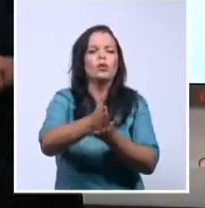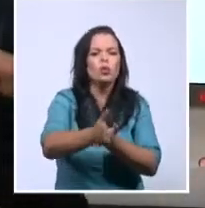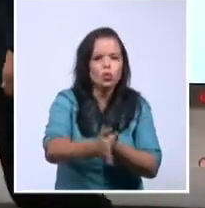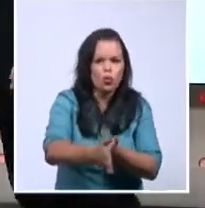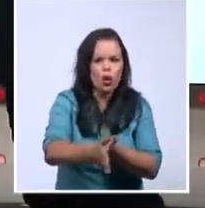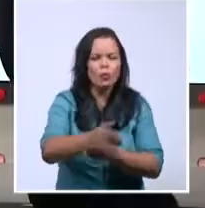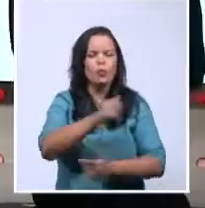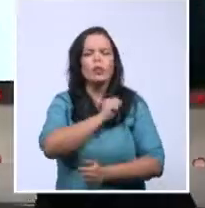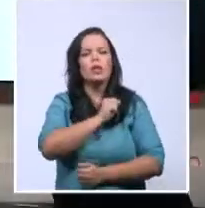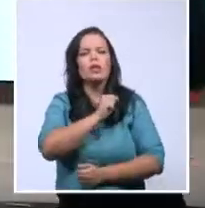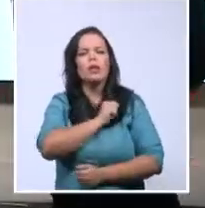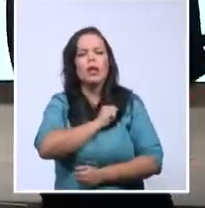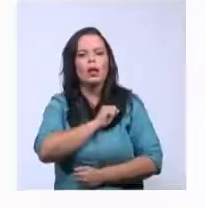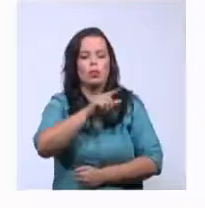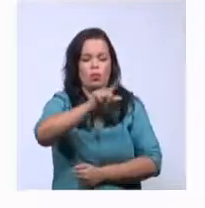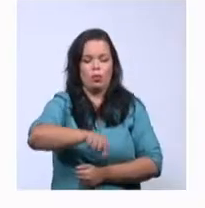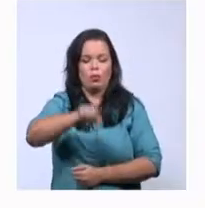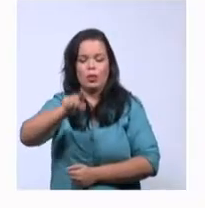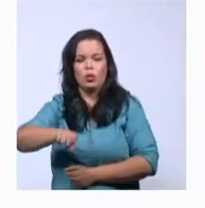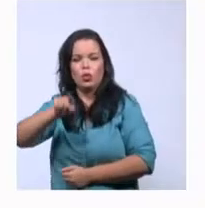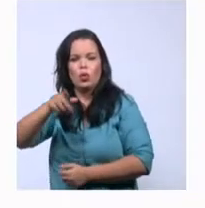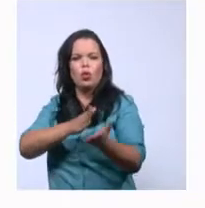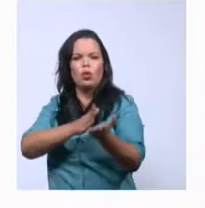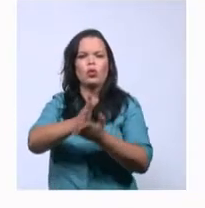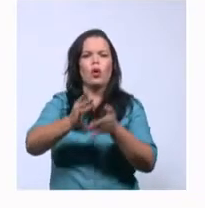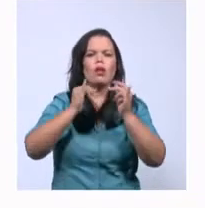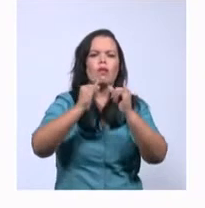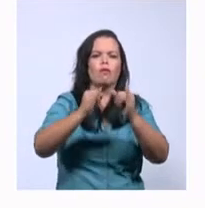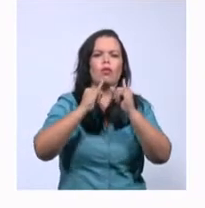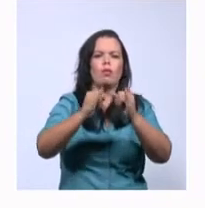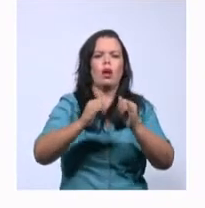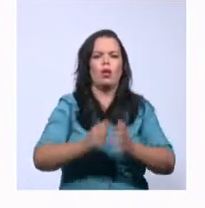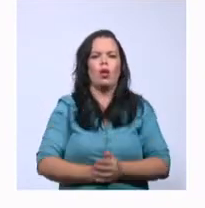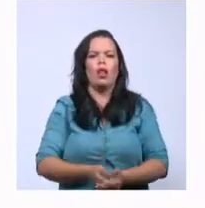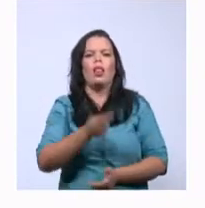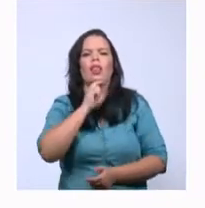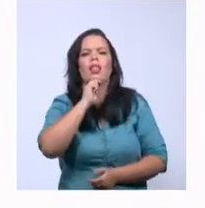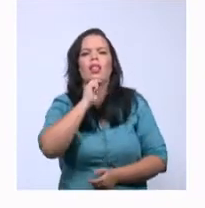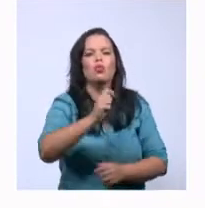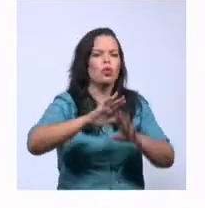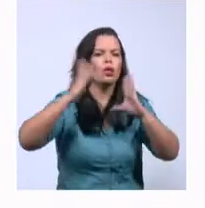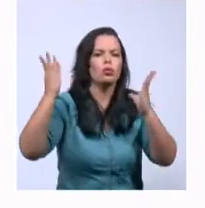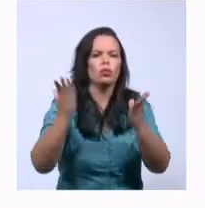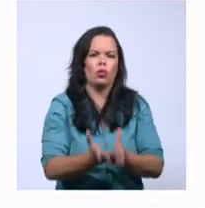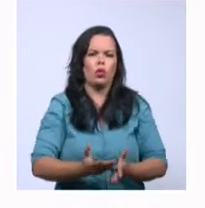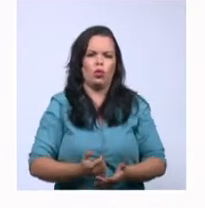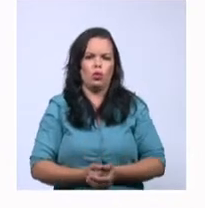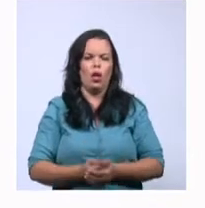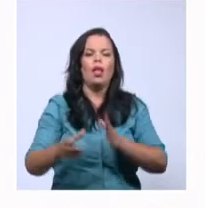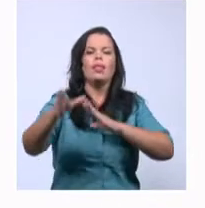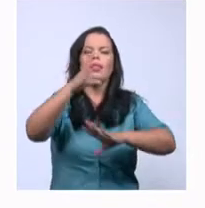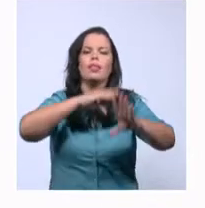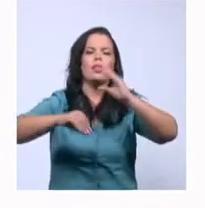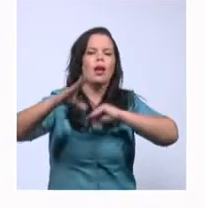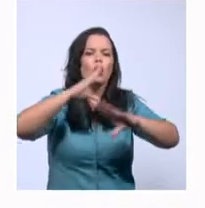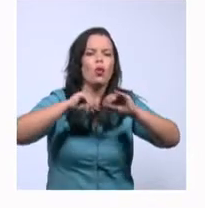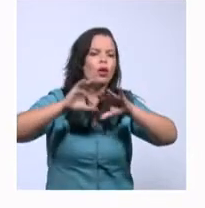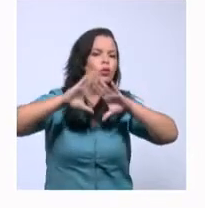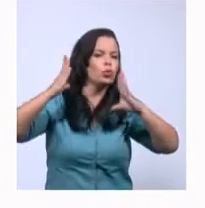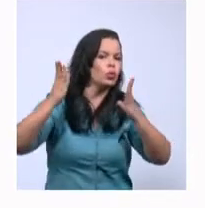permanentemente informados y cohesionados, denunciar las provocaciones, dialogar con todos los que genuinamente quieren hacerlo